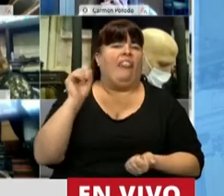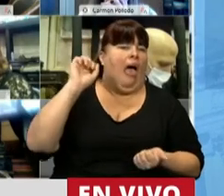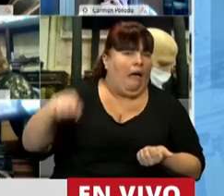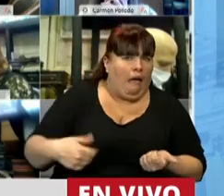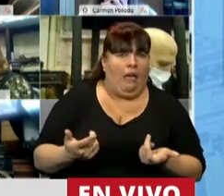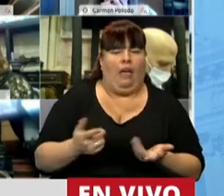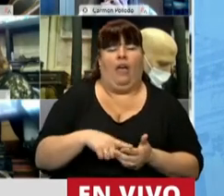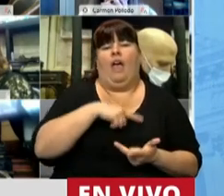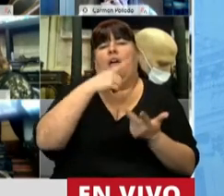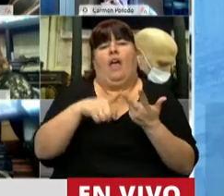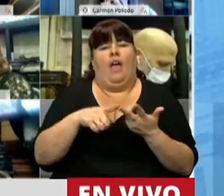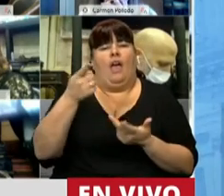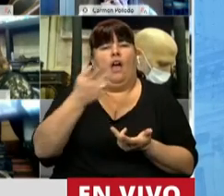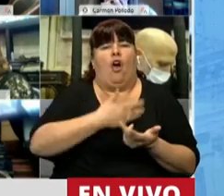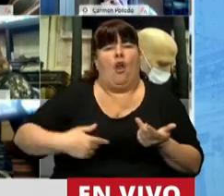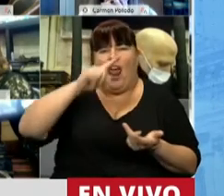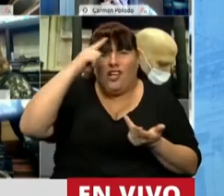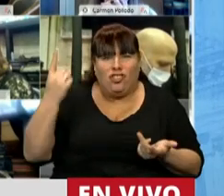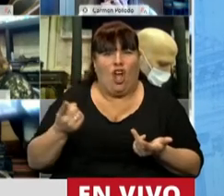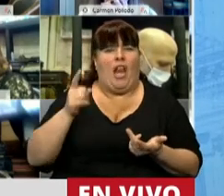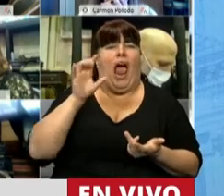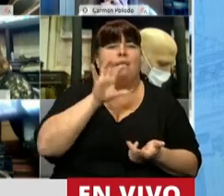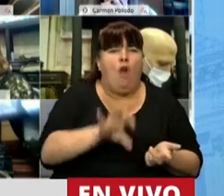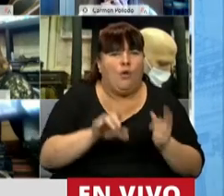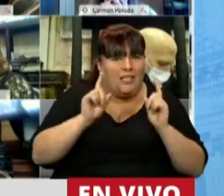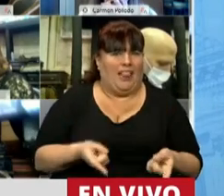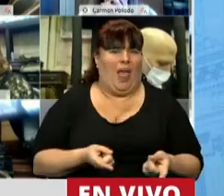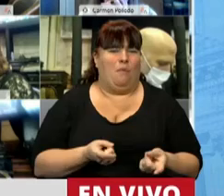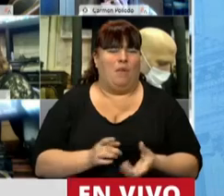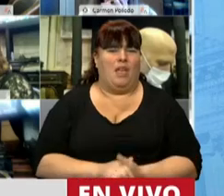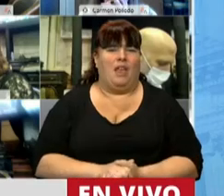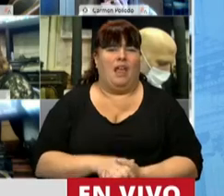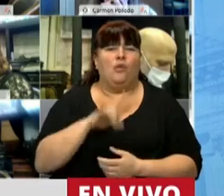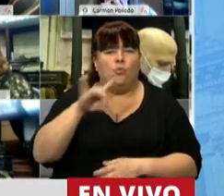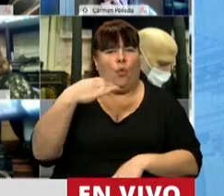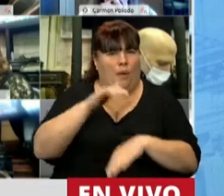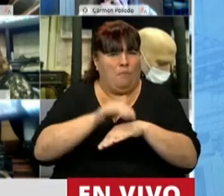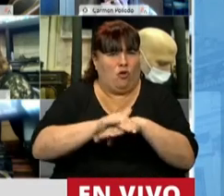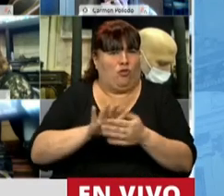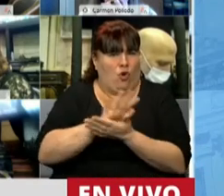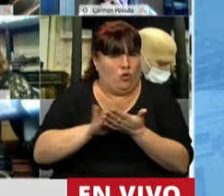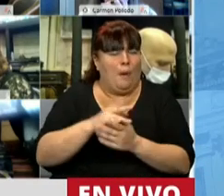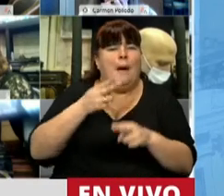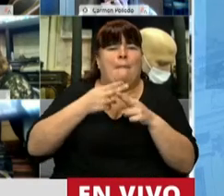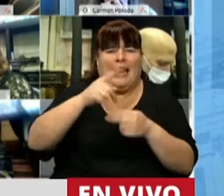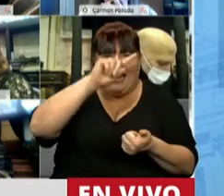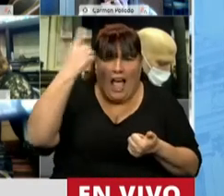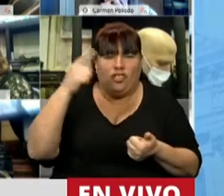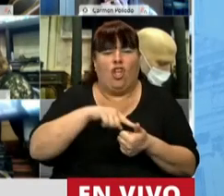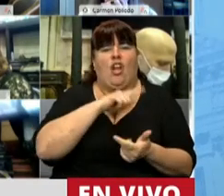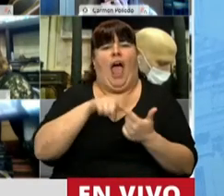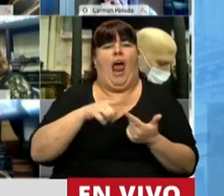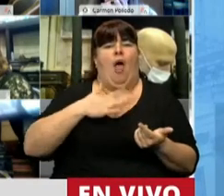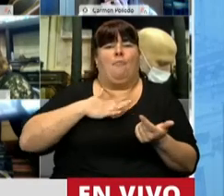otro lado, al Ejecutivo Nacional y Provincial, que se hagan cargo de esto, porque nuestros parques nacionales,